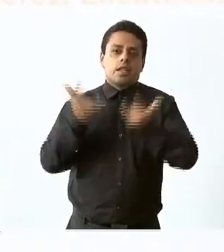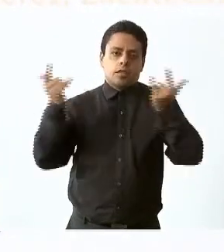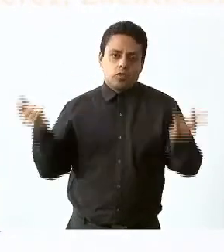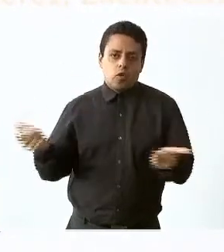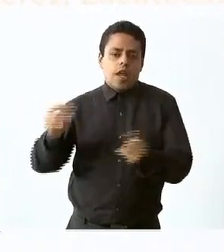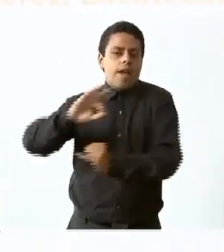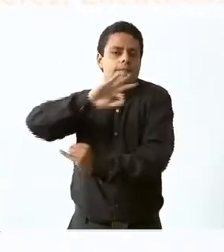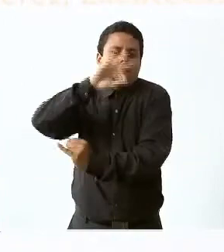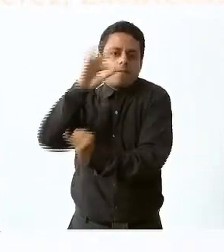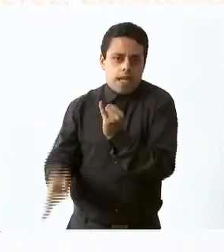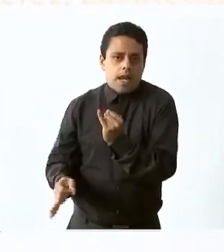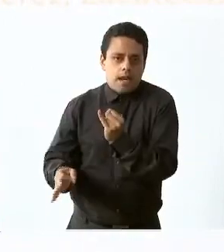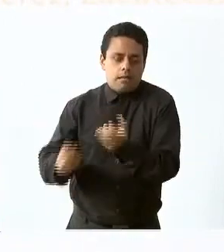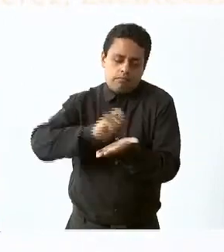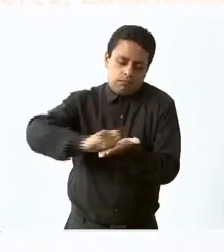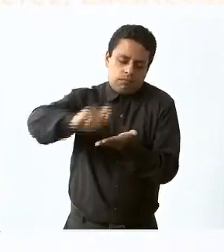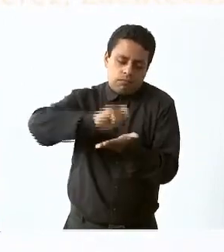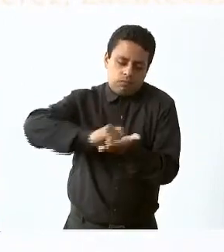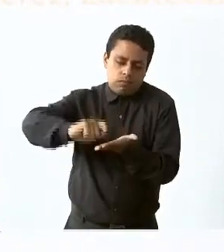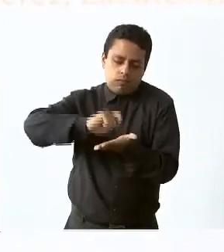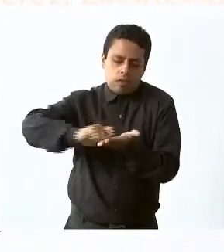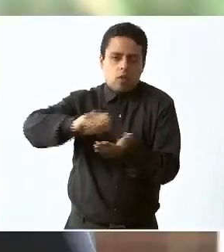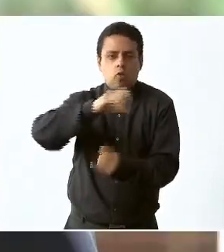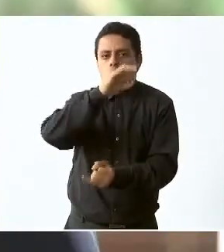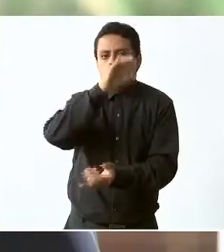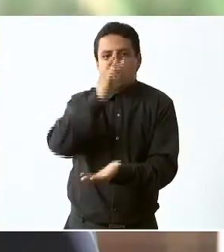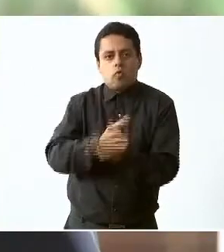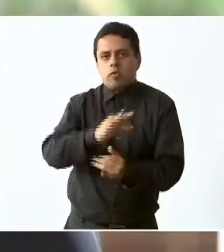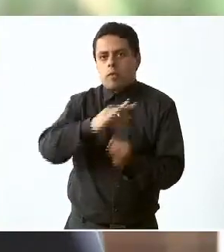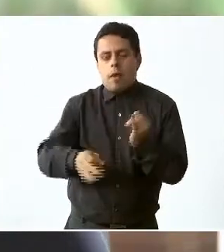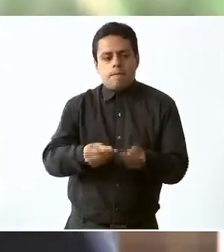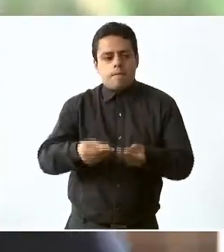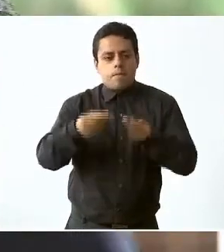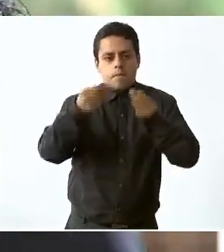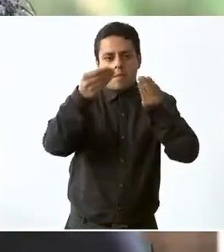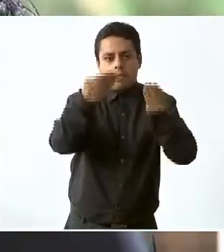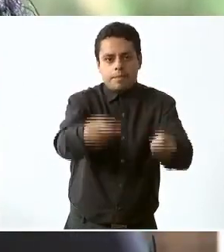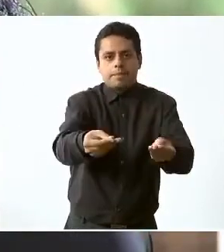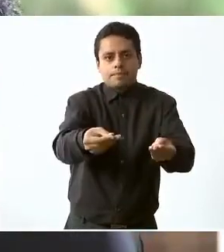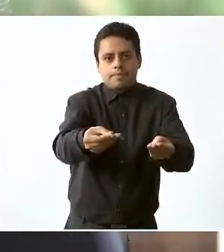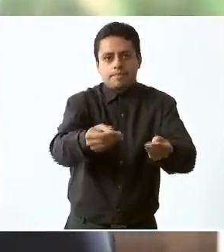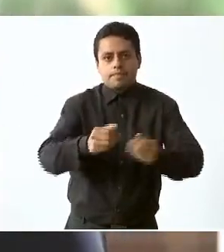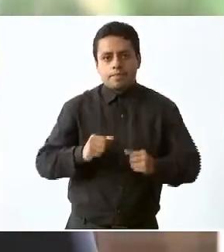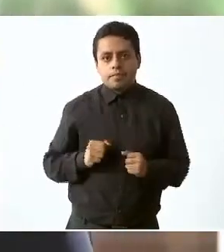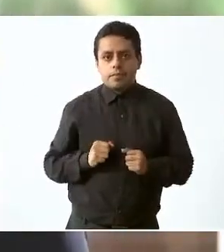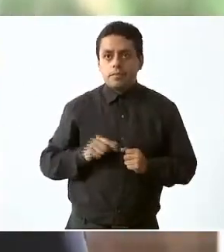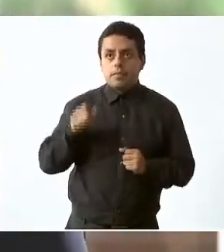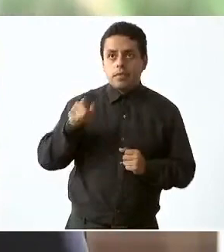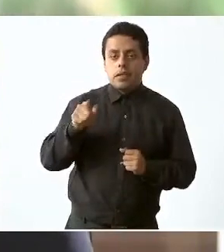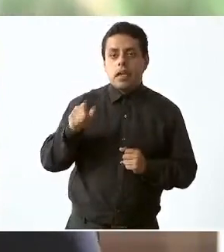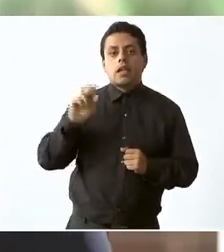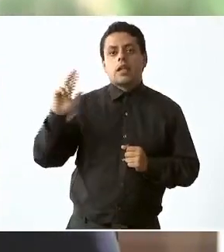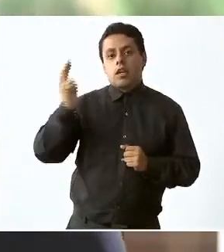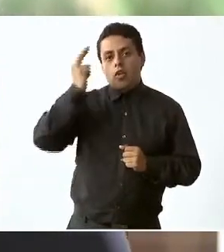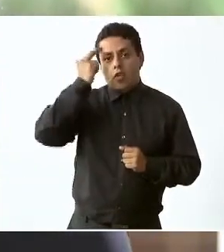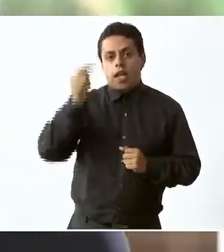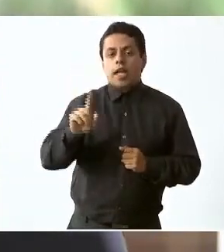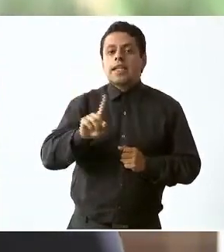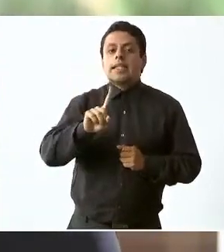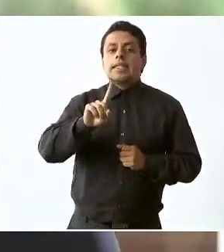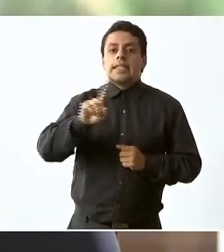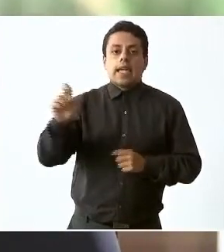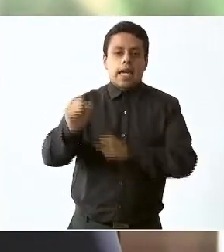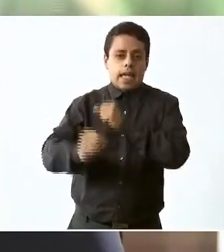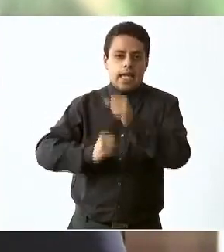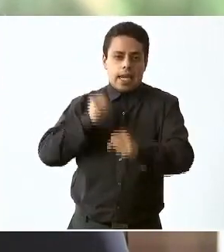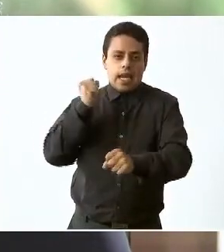literario. Su última ofrenda a México y los mexicanos, su manera de celebrar el primer centenario de la